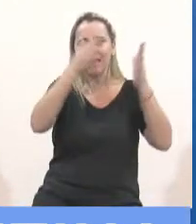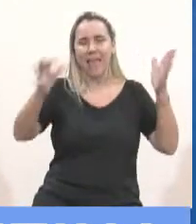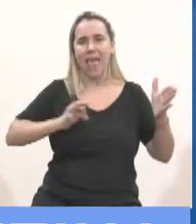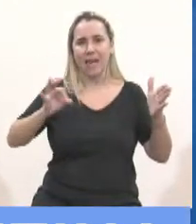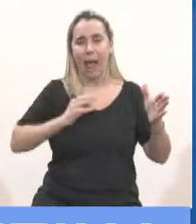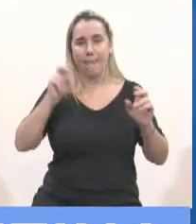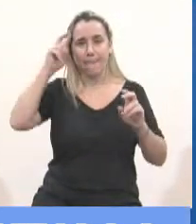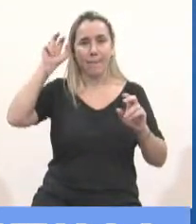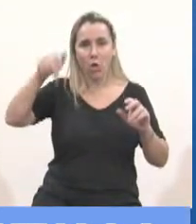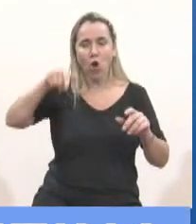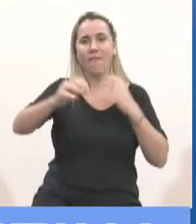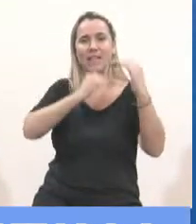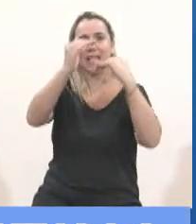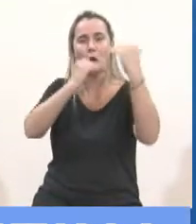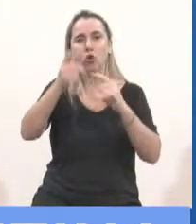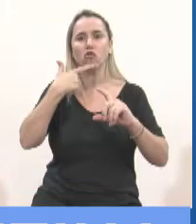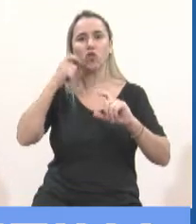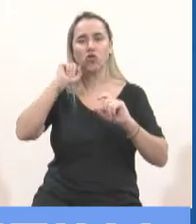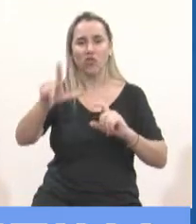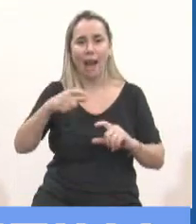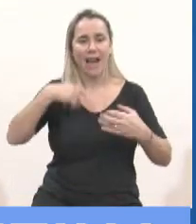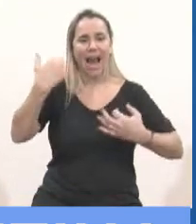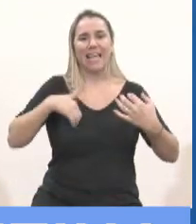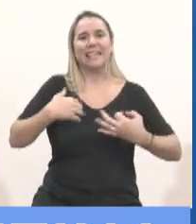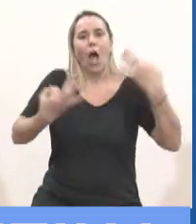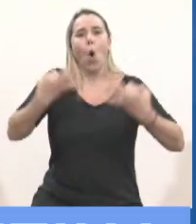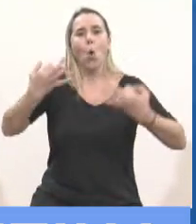desarrollo económico y social de una Argentina más justa.